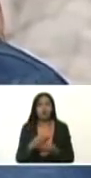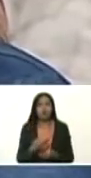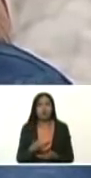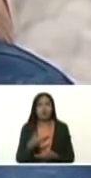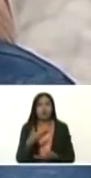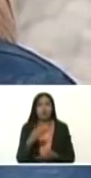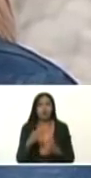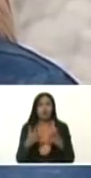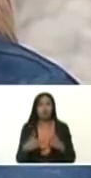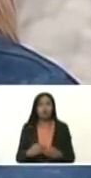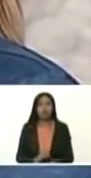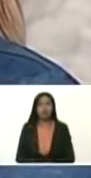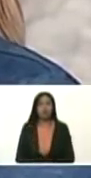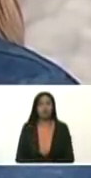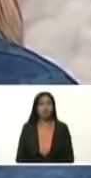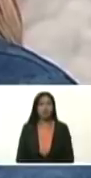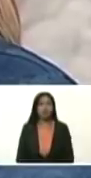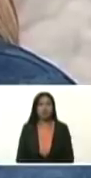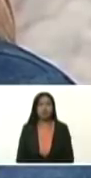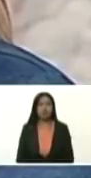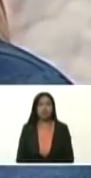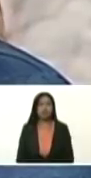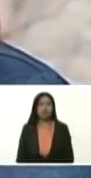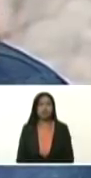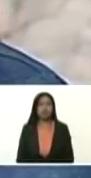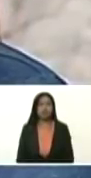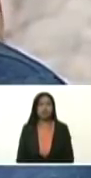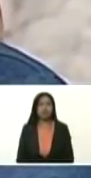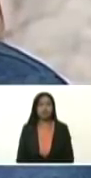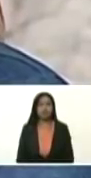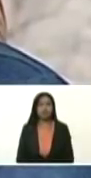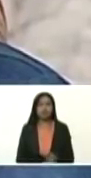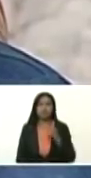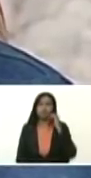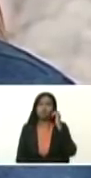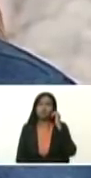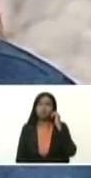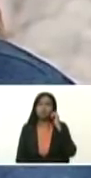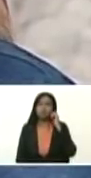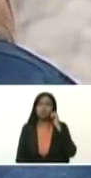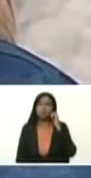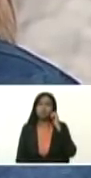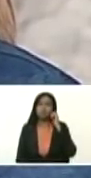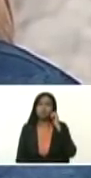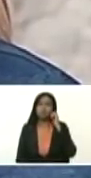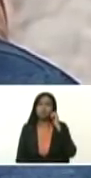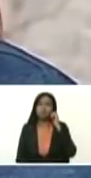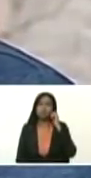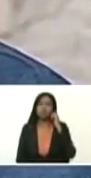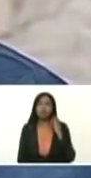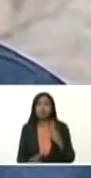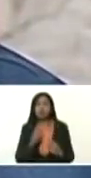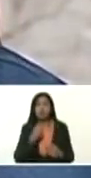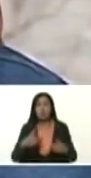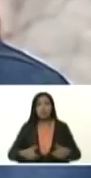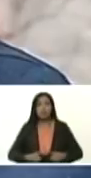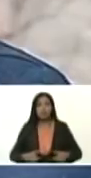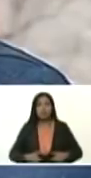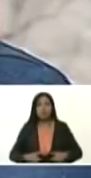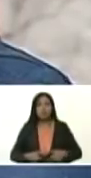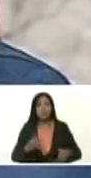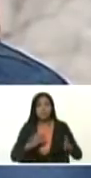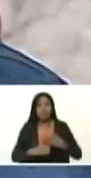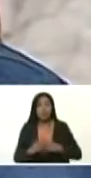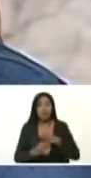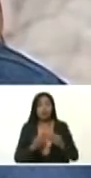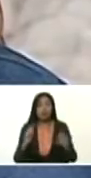El 27 de mayo, usted publicó en sus redes de cuentas sociales lo siguiente, y cito: vamos hacia una